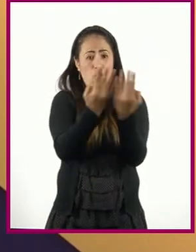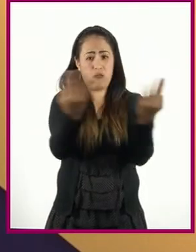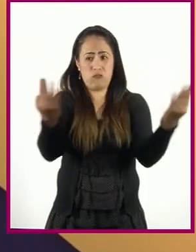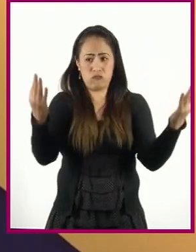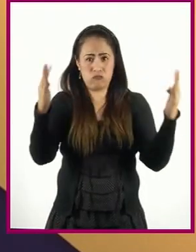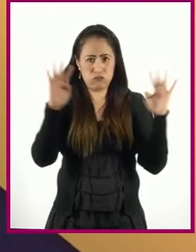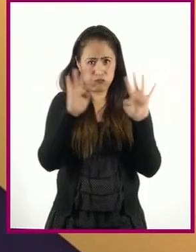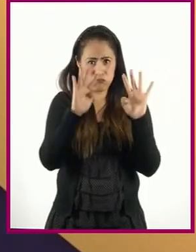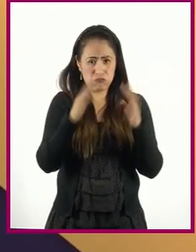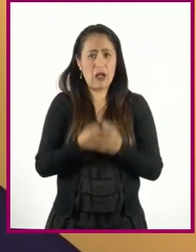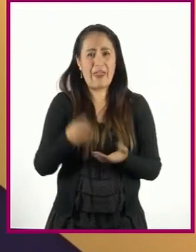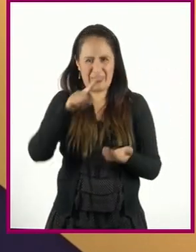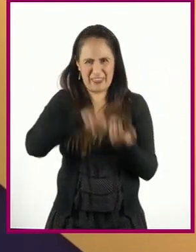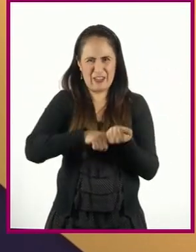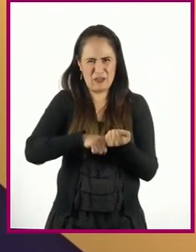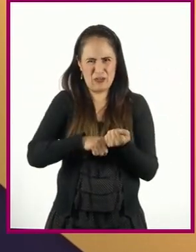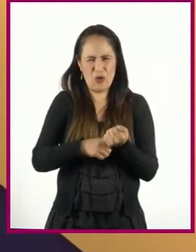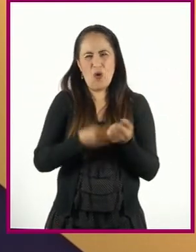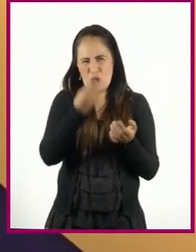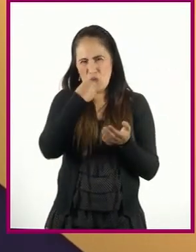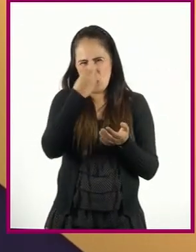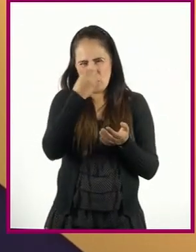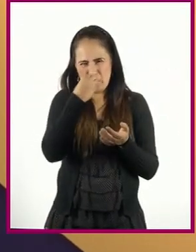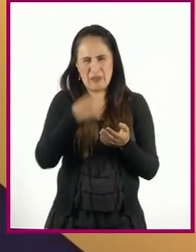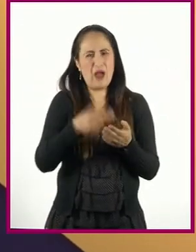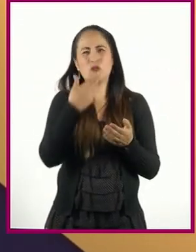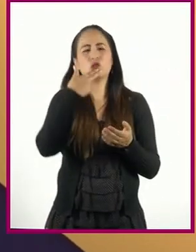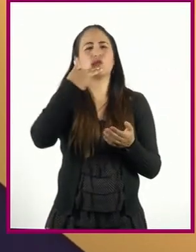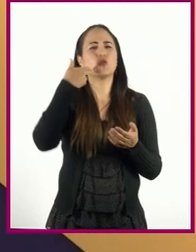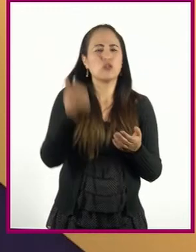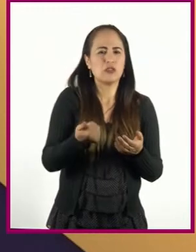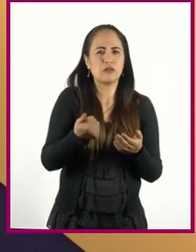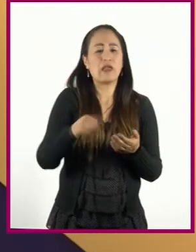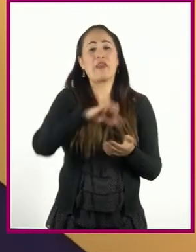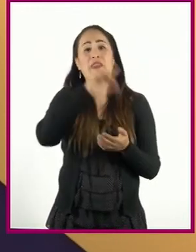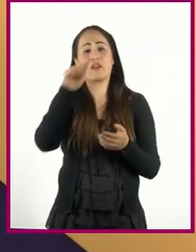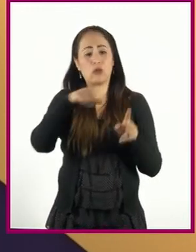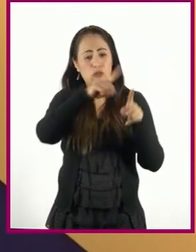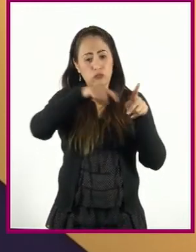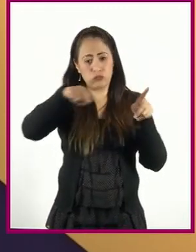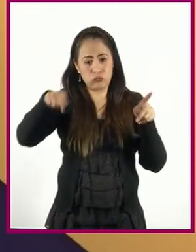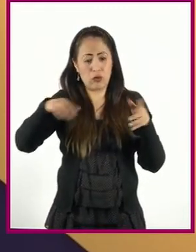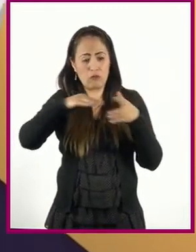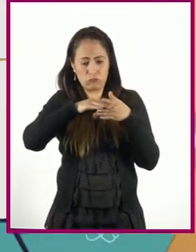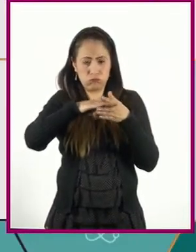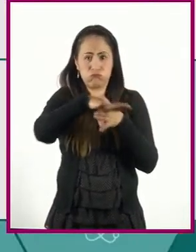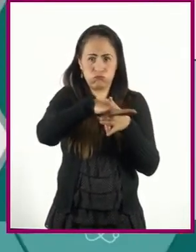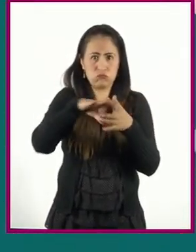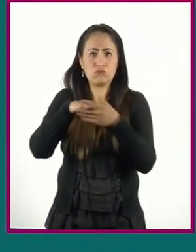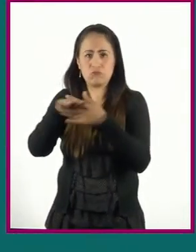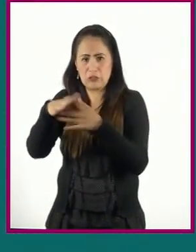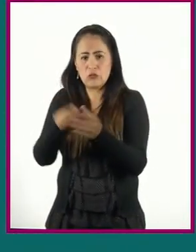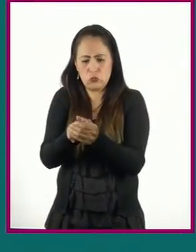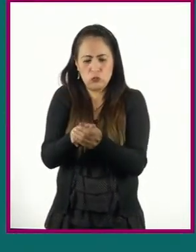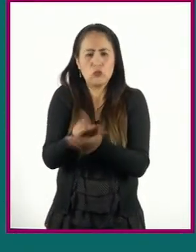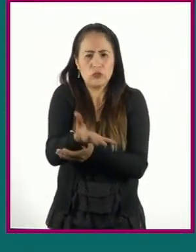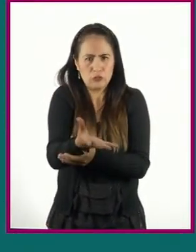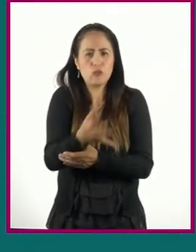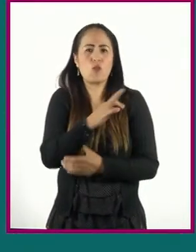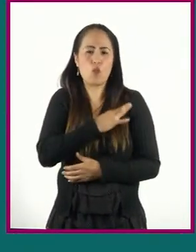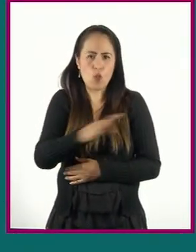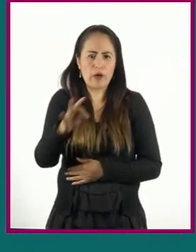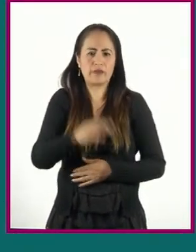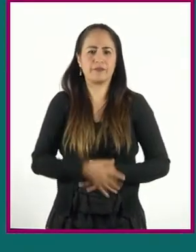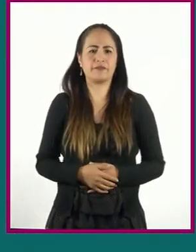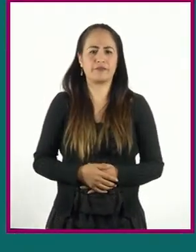cavidad de cocción están dañadas, las microondas pueden salir del horno. La fuga de